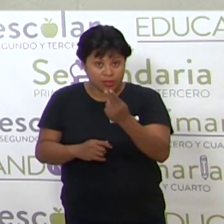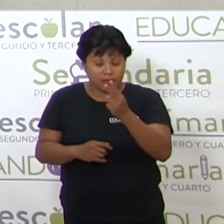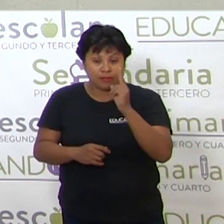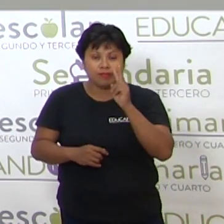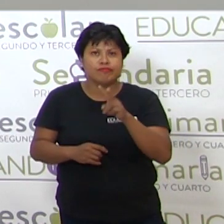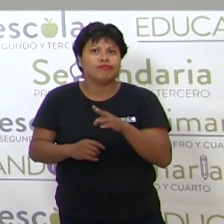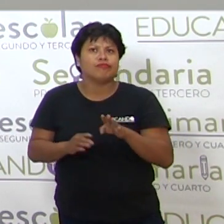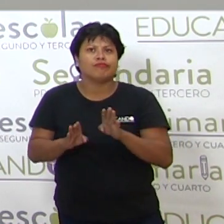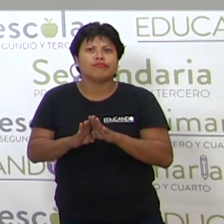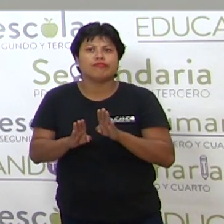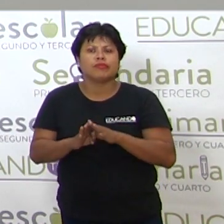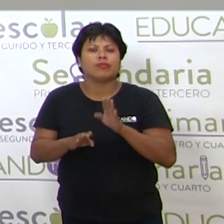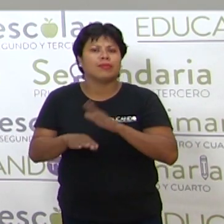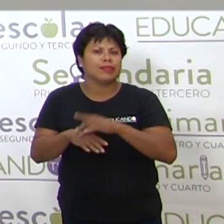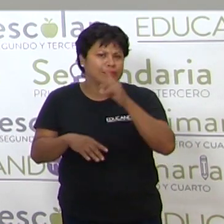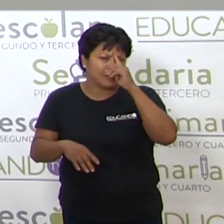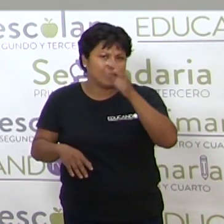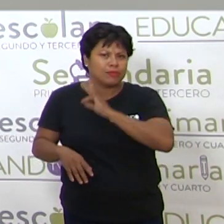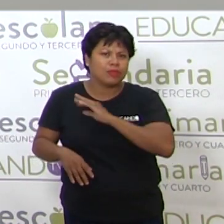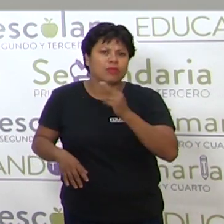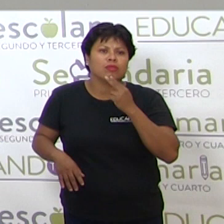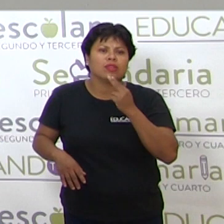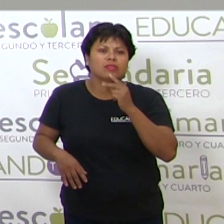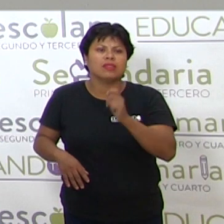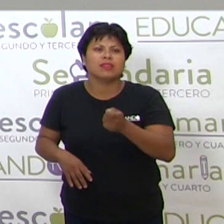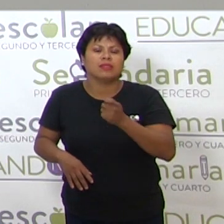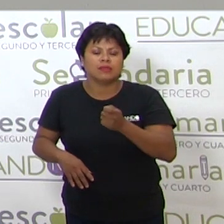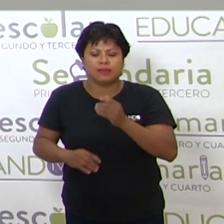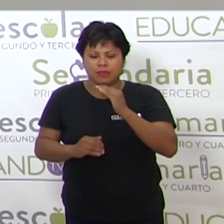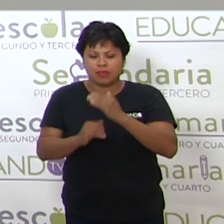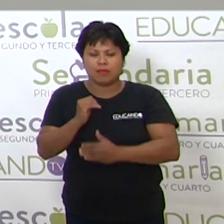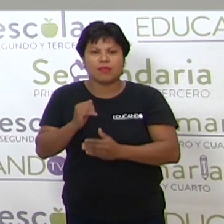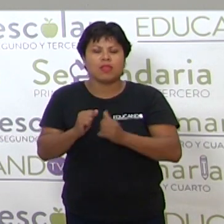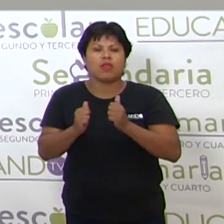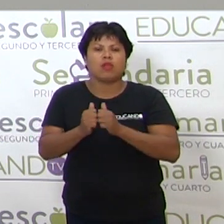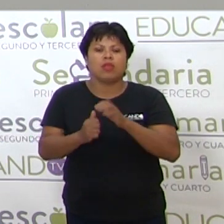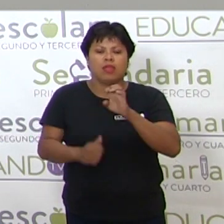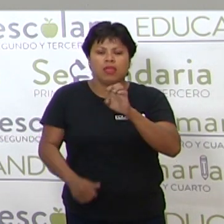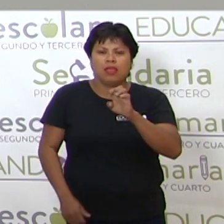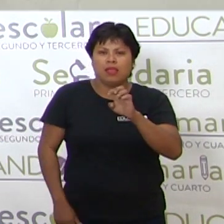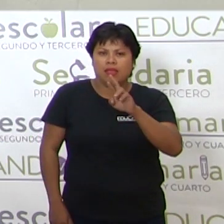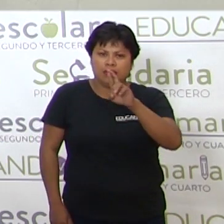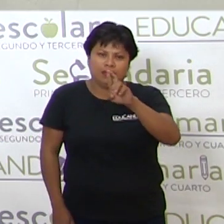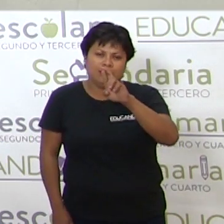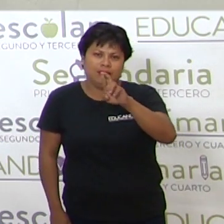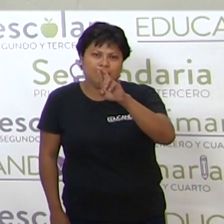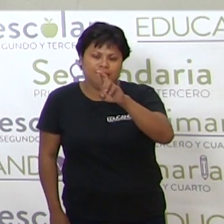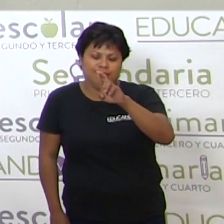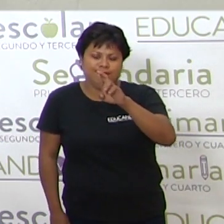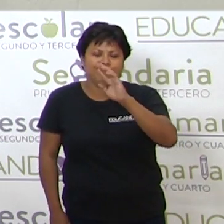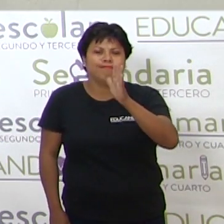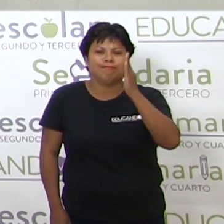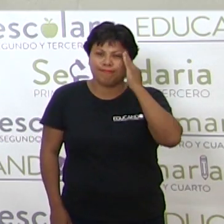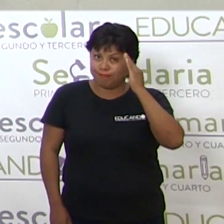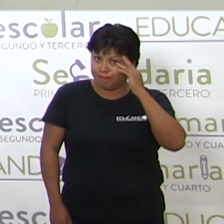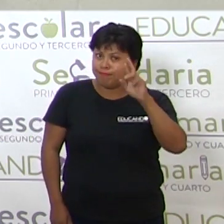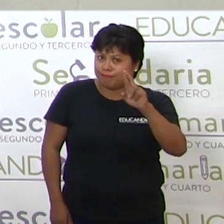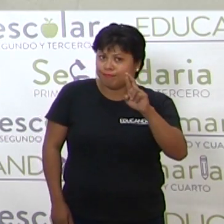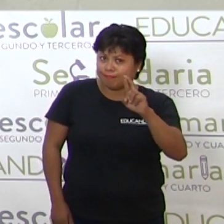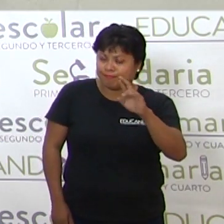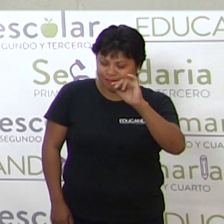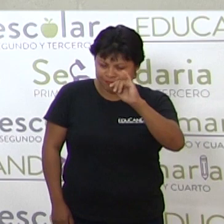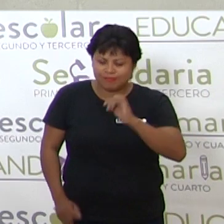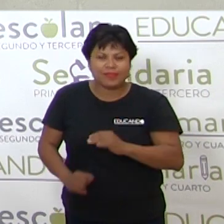pista muy práctica que pueden utilizar es que terminan con la verdad ustedes ya conocen la r verdad